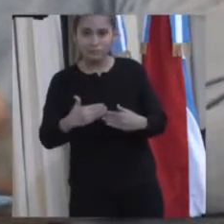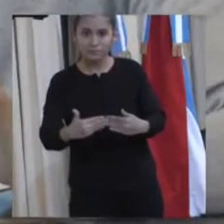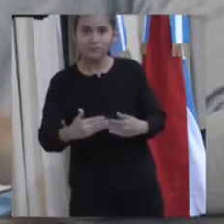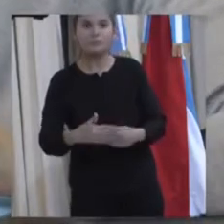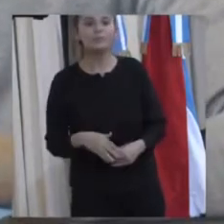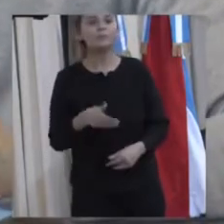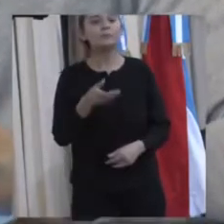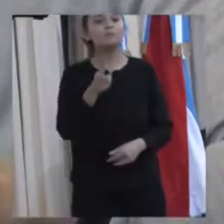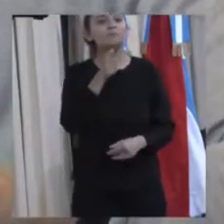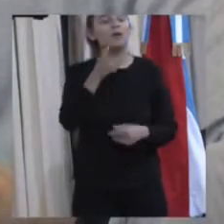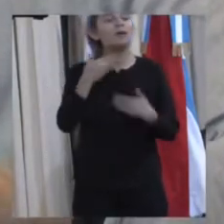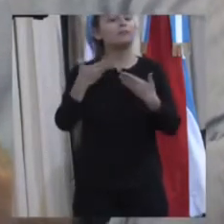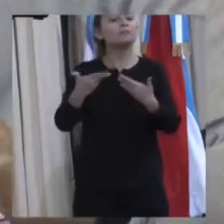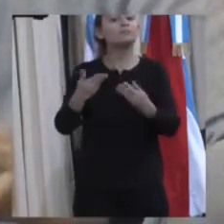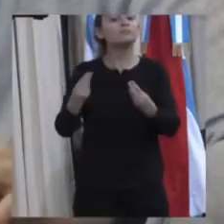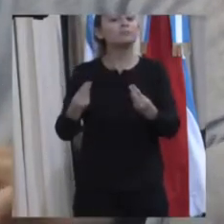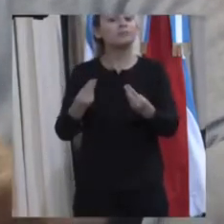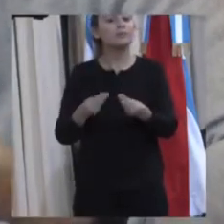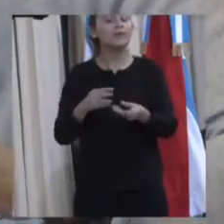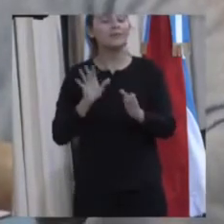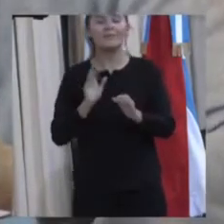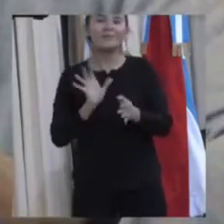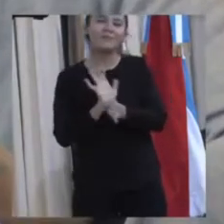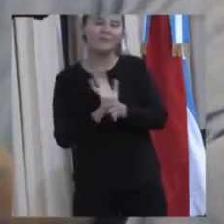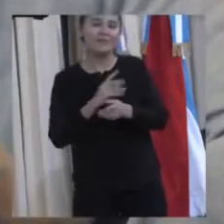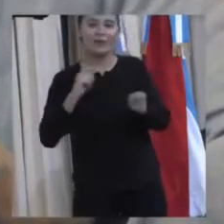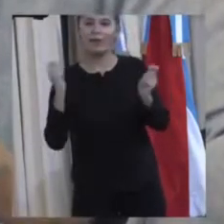pronuncian las palabras que van a alumbrar un cambio de época.